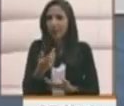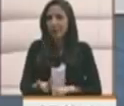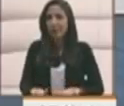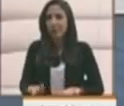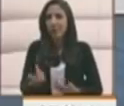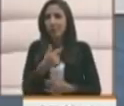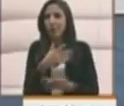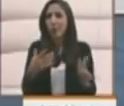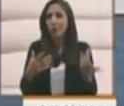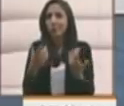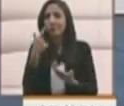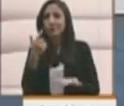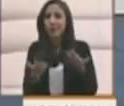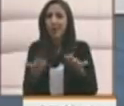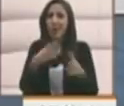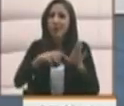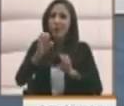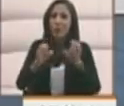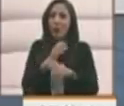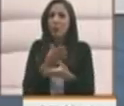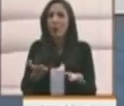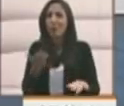Descubrimos con estupor